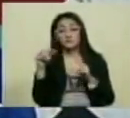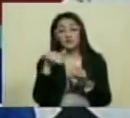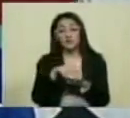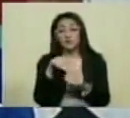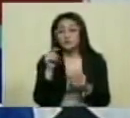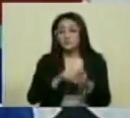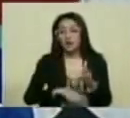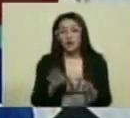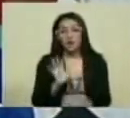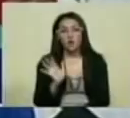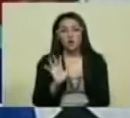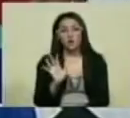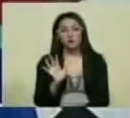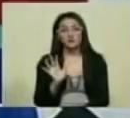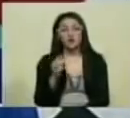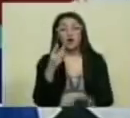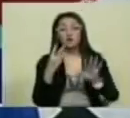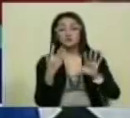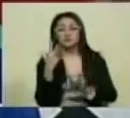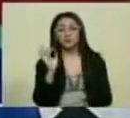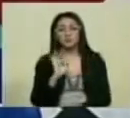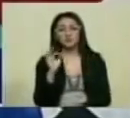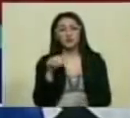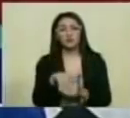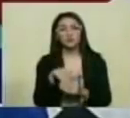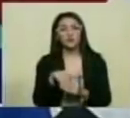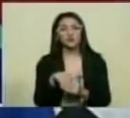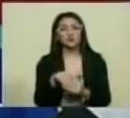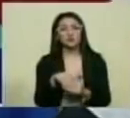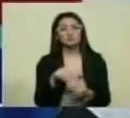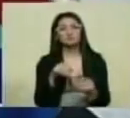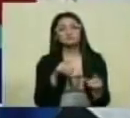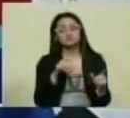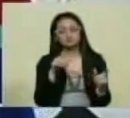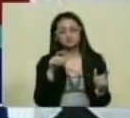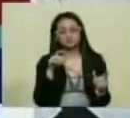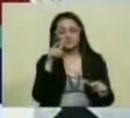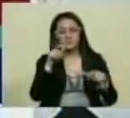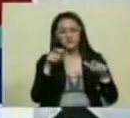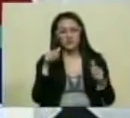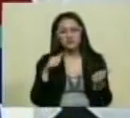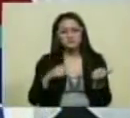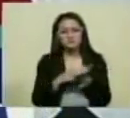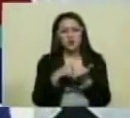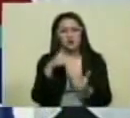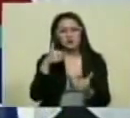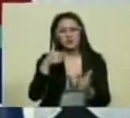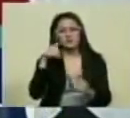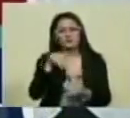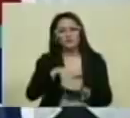el 85% de los votos fueron sufragados en la tarjeta del Partido Socialista Unido de Venezuela. Una gran